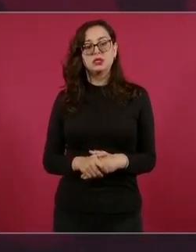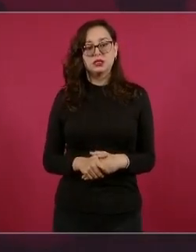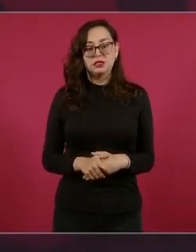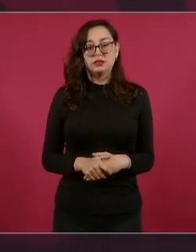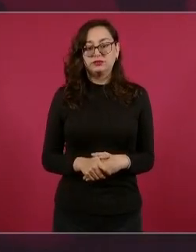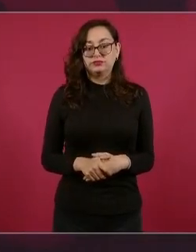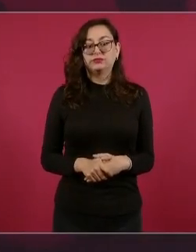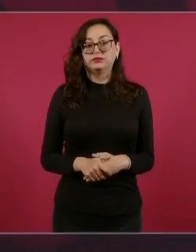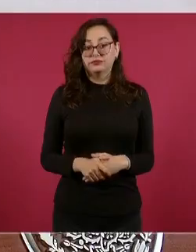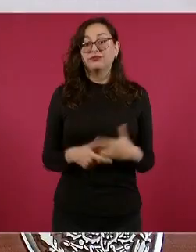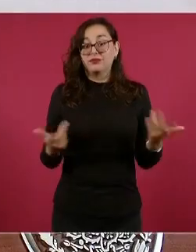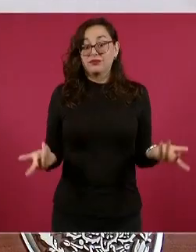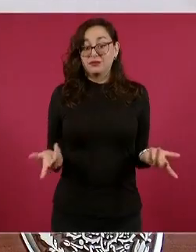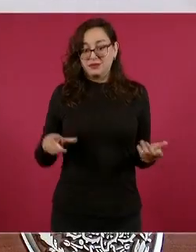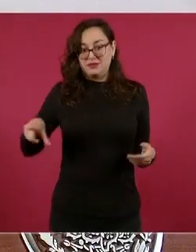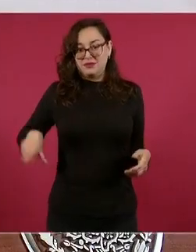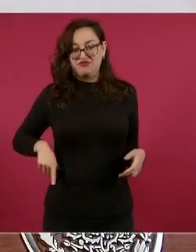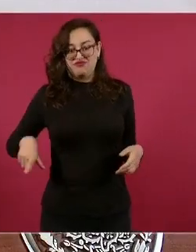que era lo mismo.